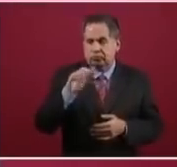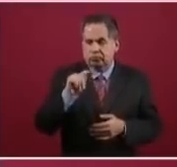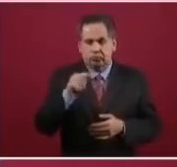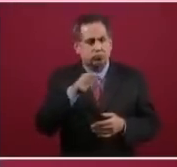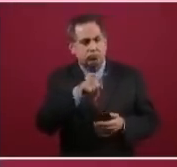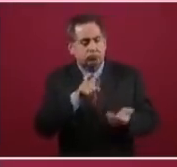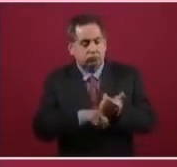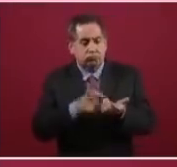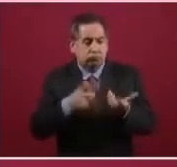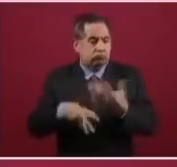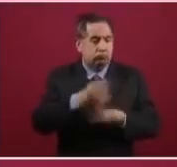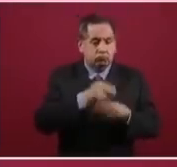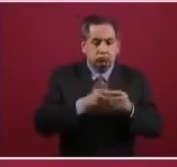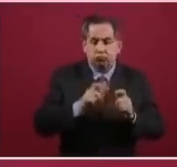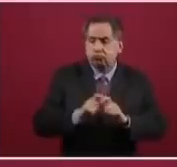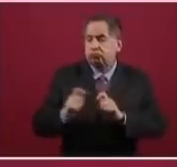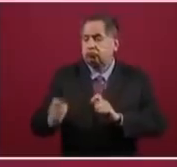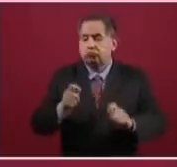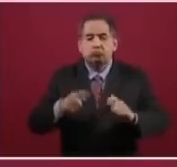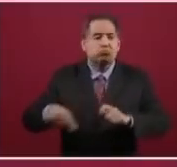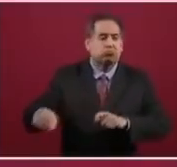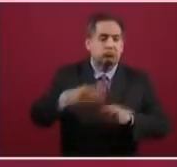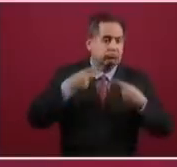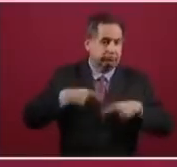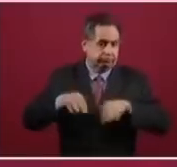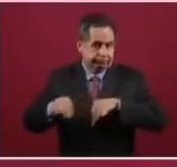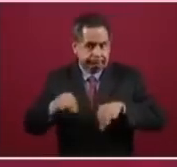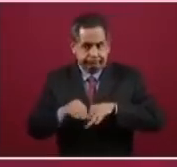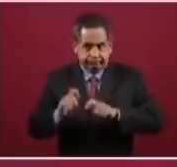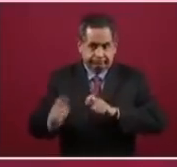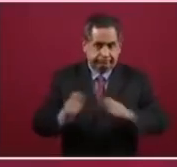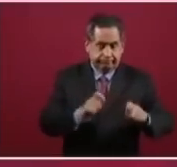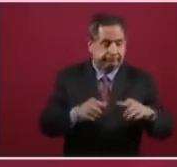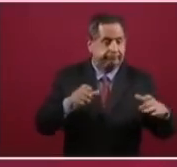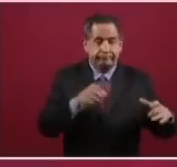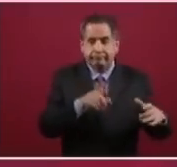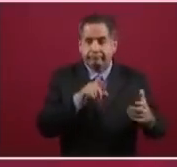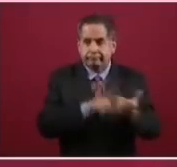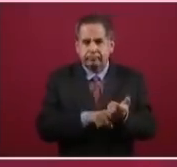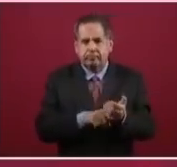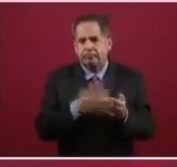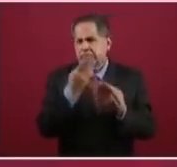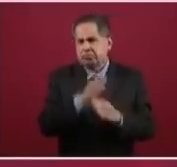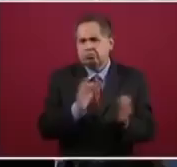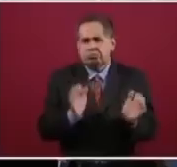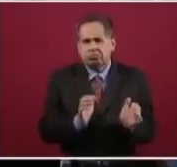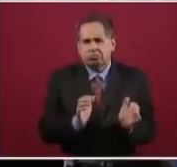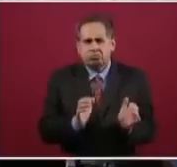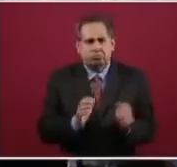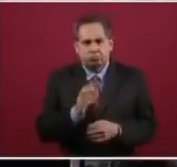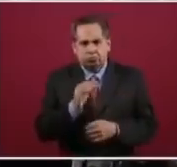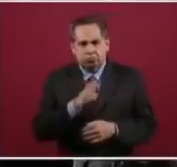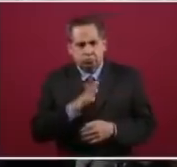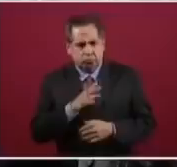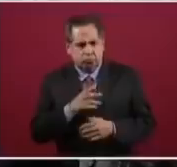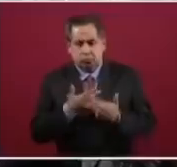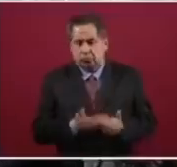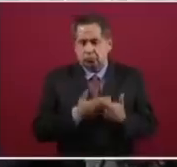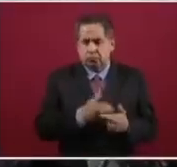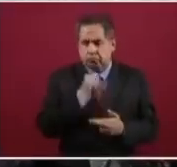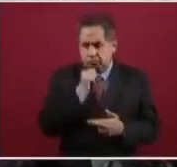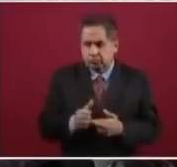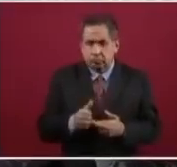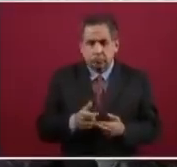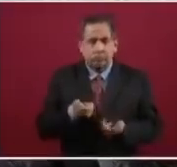fundamentalmente destinado a financiar el consumo de los trabajadores pero es un banco que ya es relativamente pequeño no teníamos tantos recursos en fonacot pero